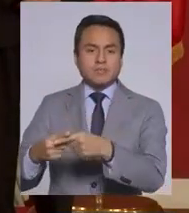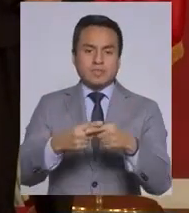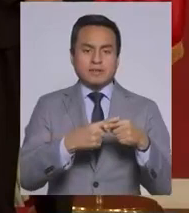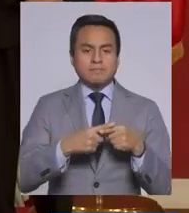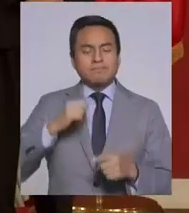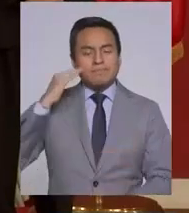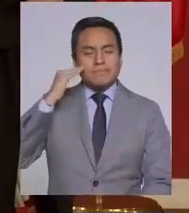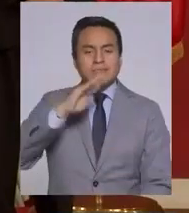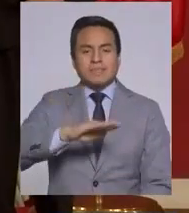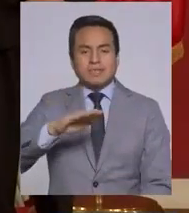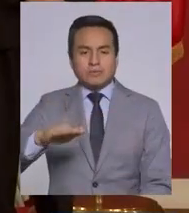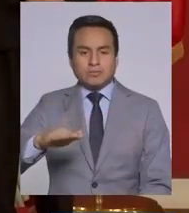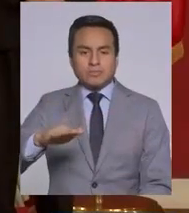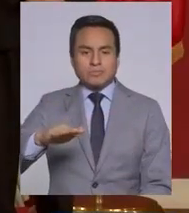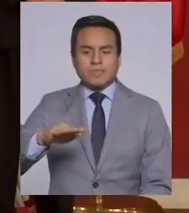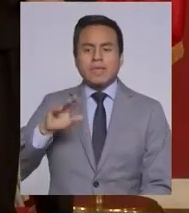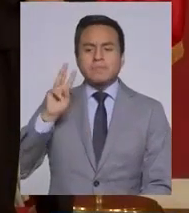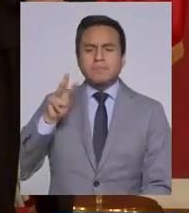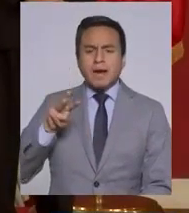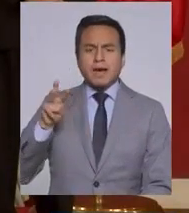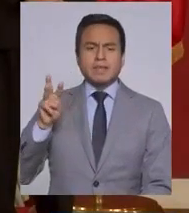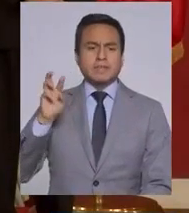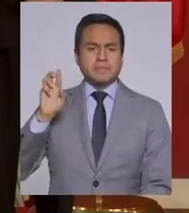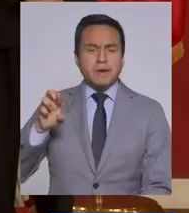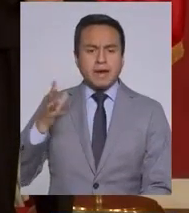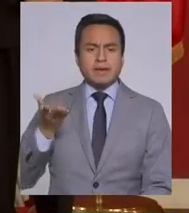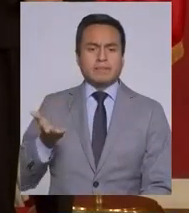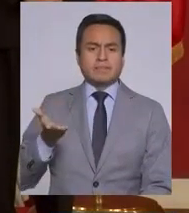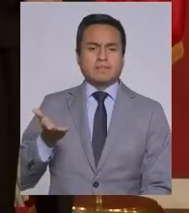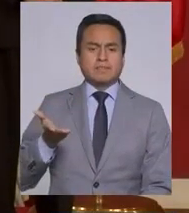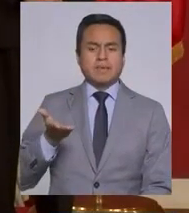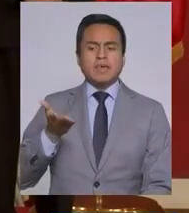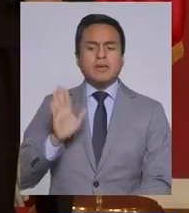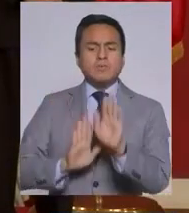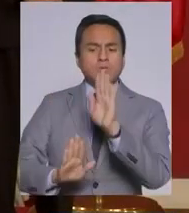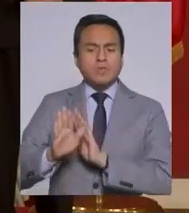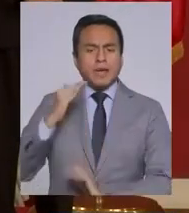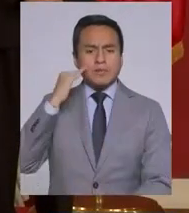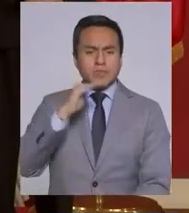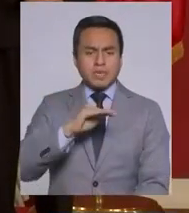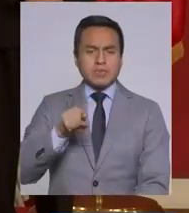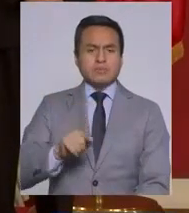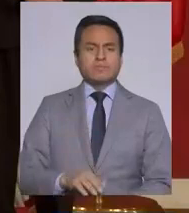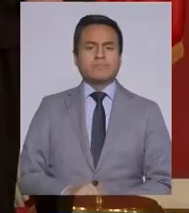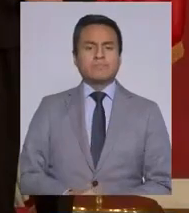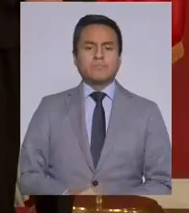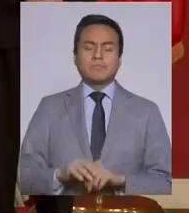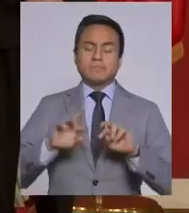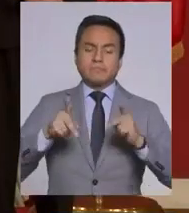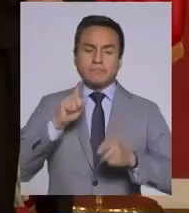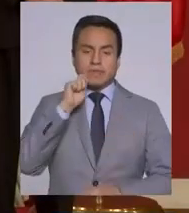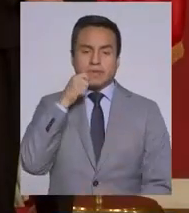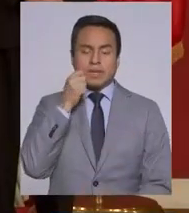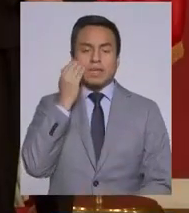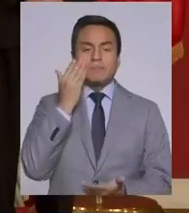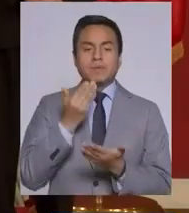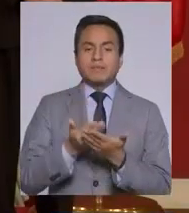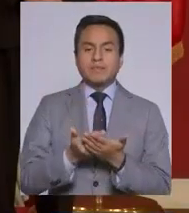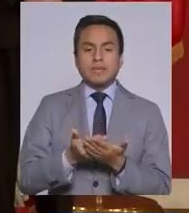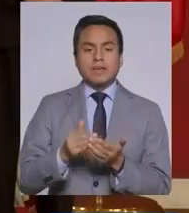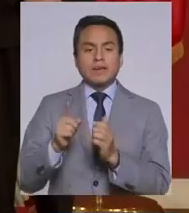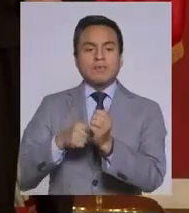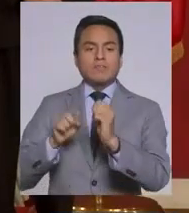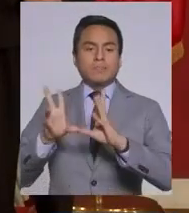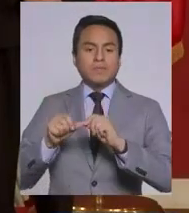sus niños, sus madres, sus padres, los que cuidan a los niños. En último término, beneficia a la